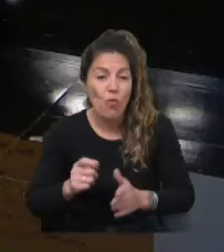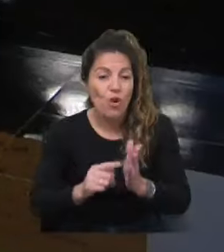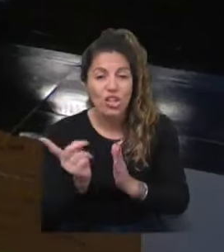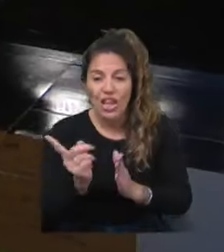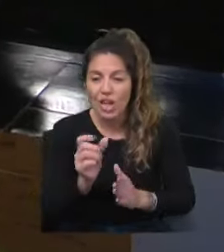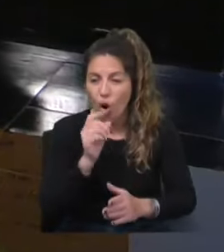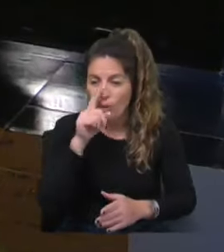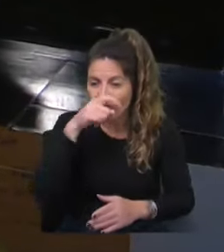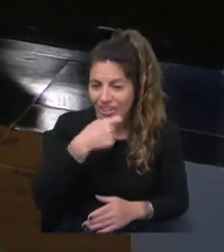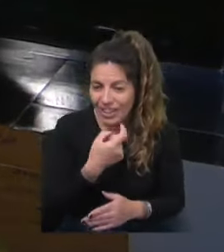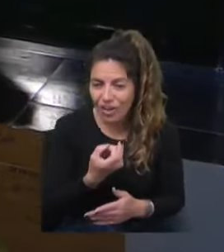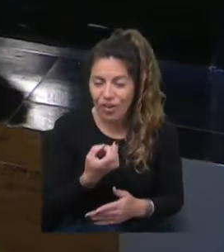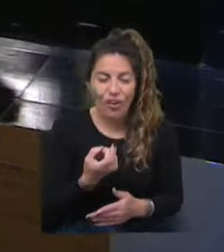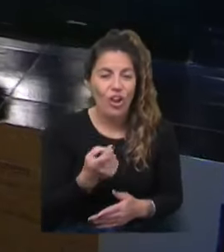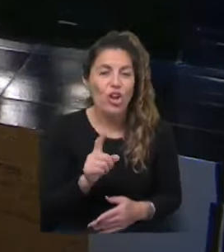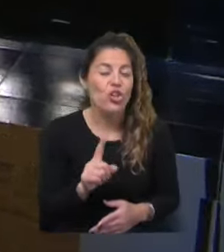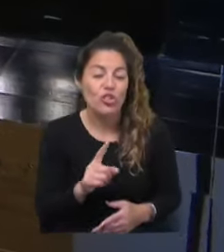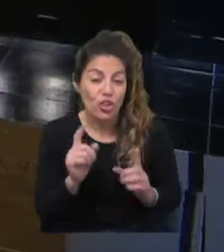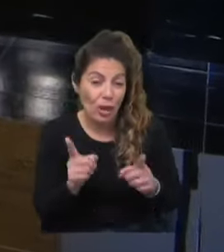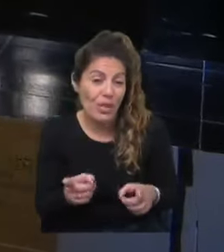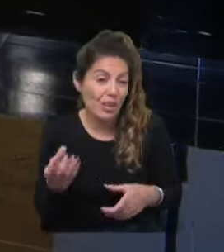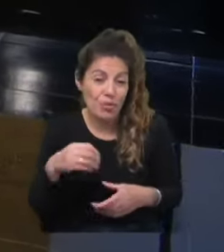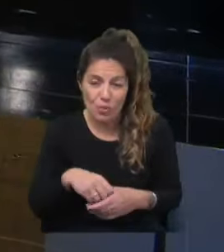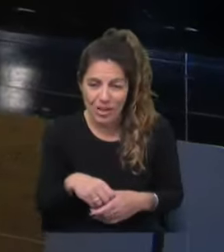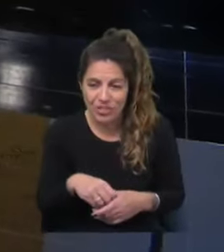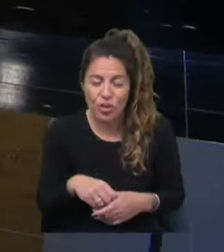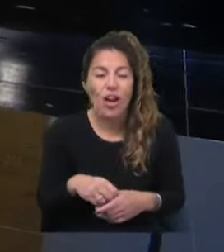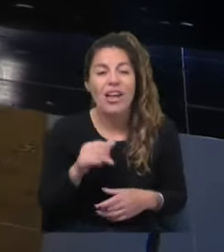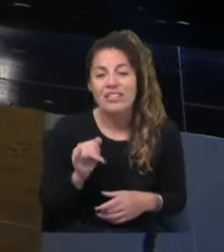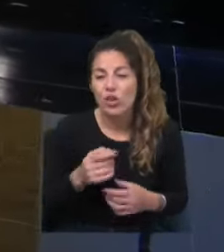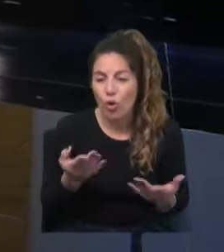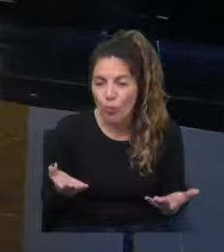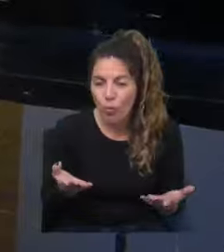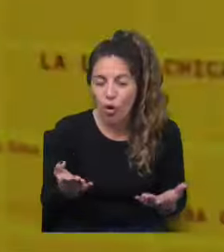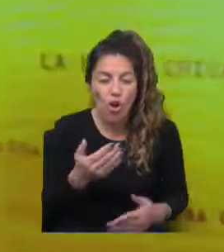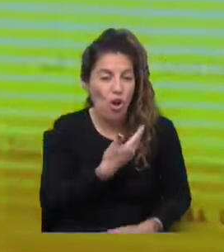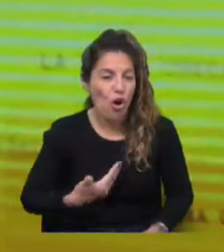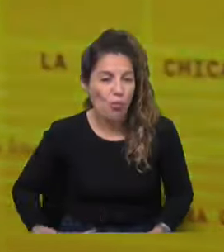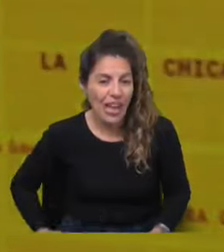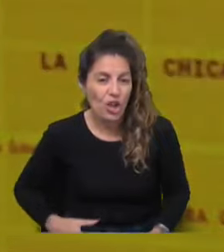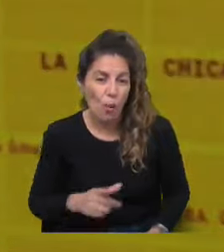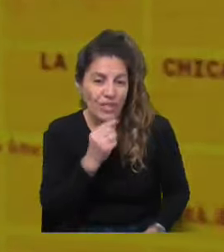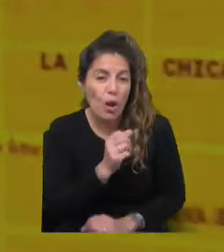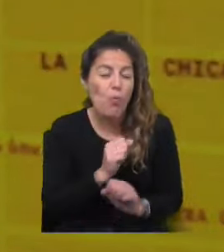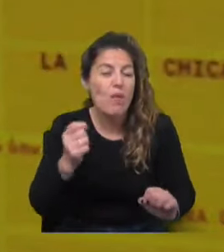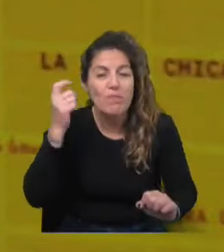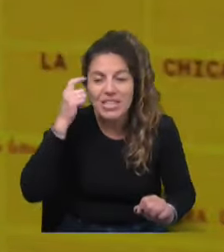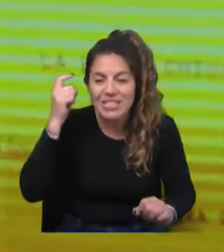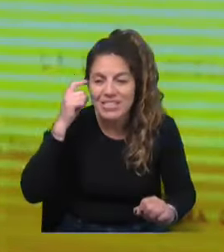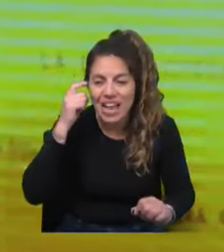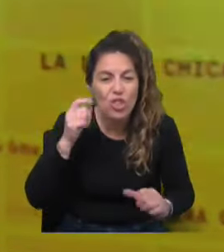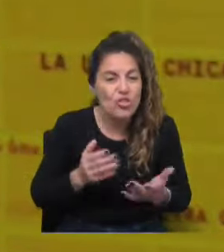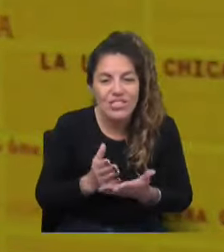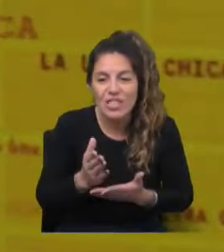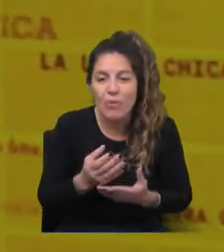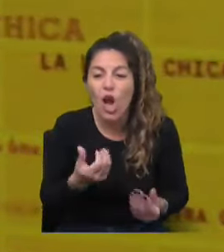por Montevideo. No escapamos. Y así como los gobiernos y la policía pueden estar pensando todo el tiempo